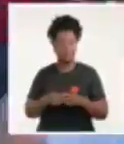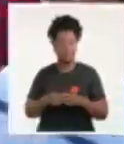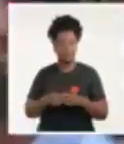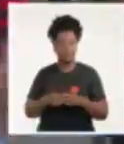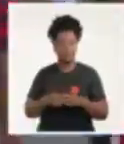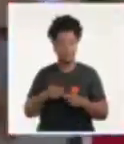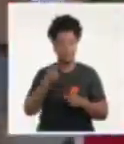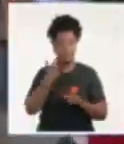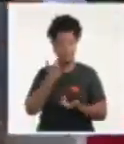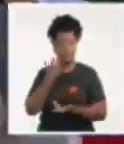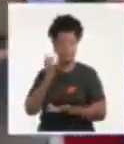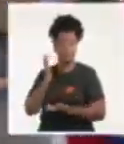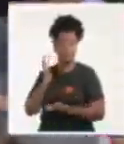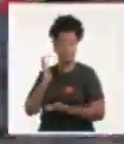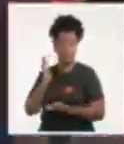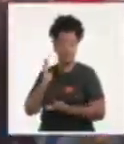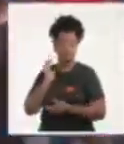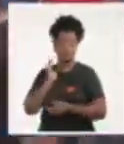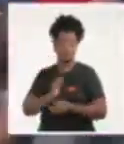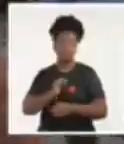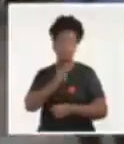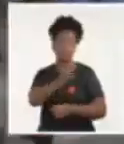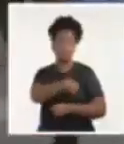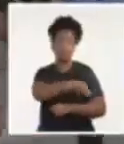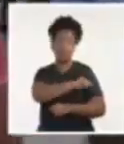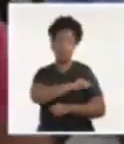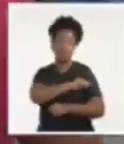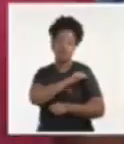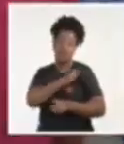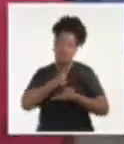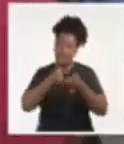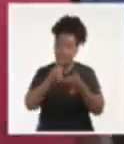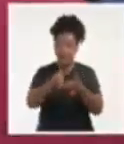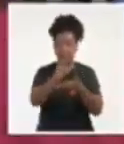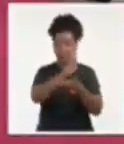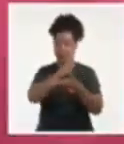salen estas actitudes de apoyo a la